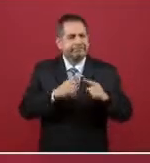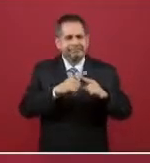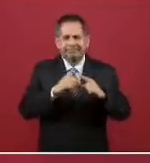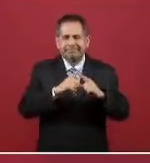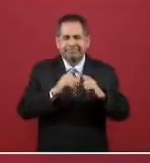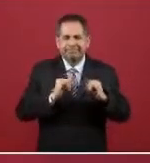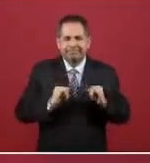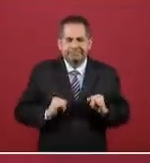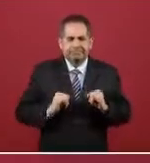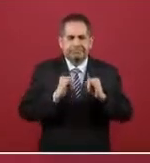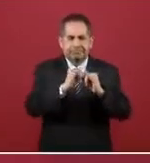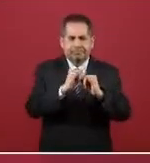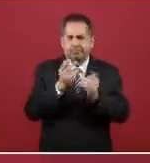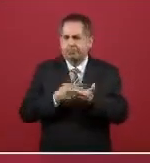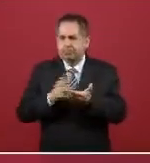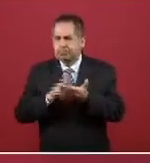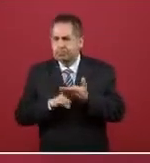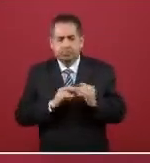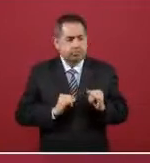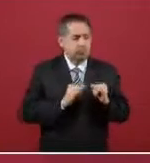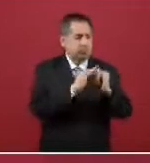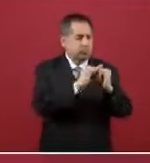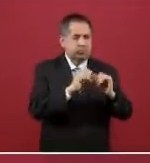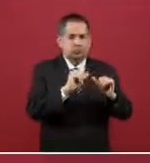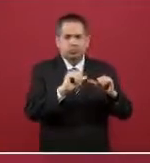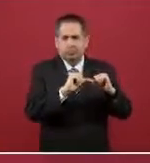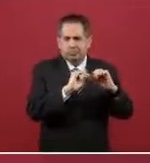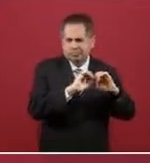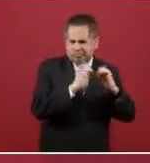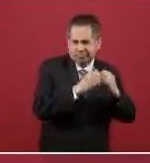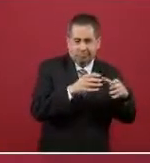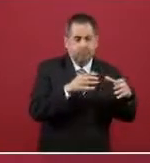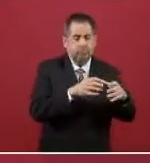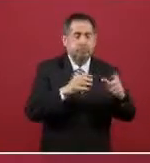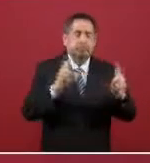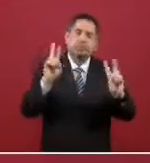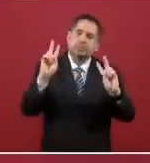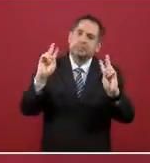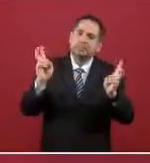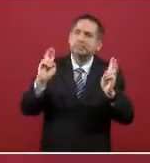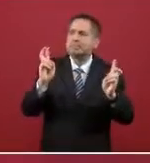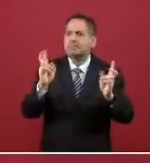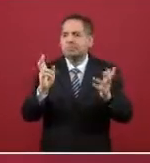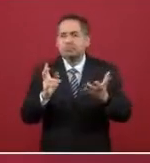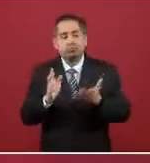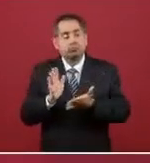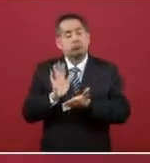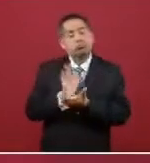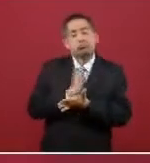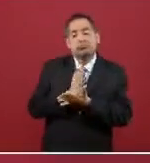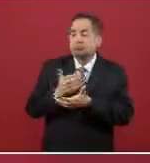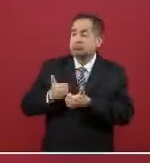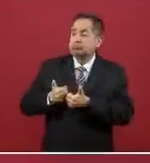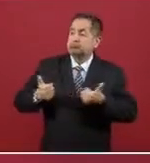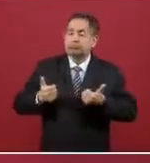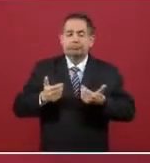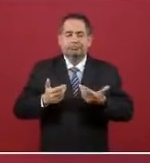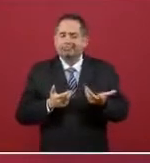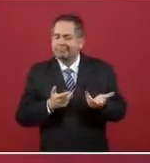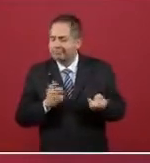instituciones paralelas o todos estos organismos pseudo autónomos,